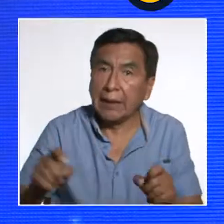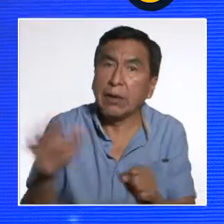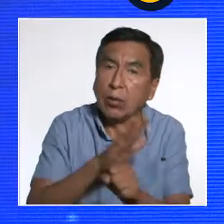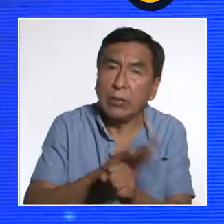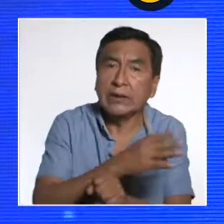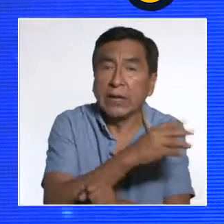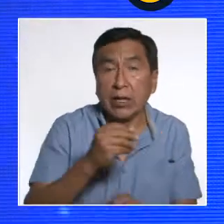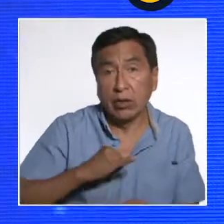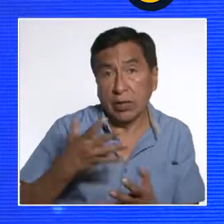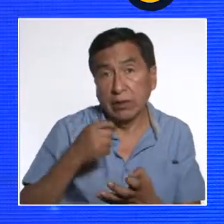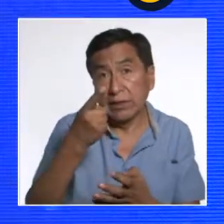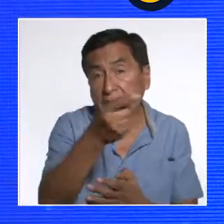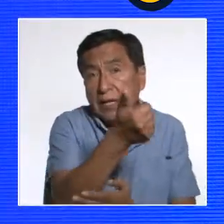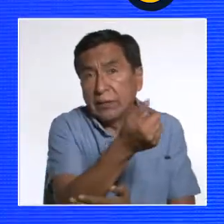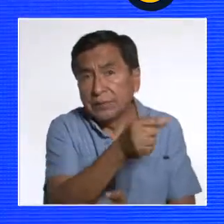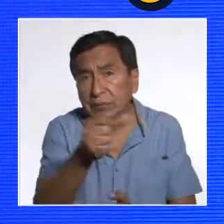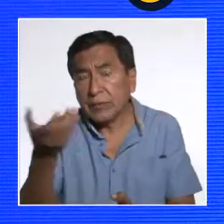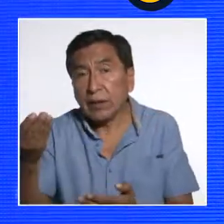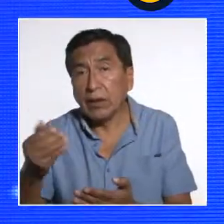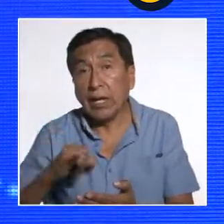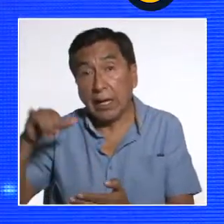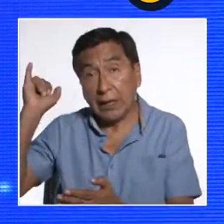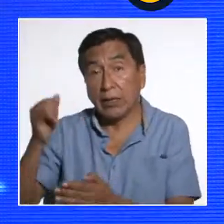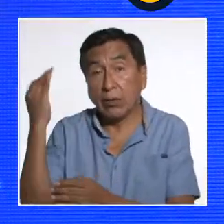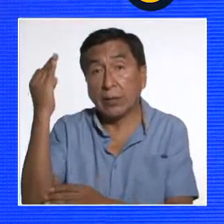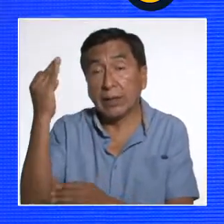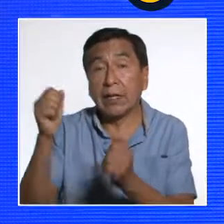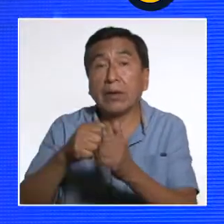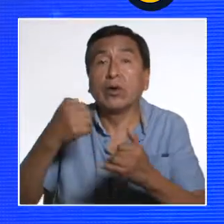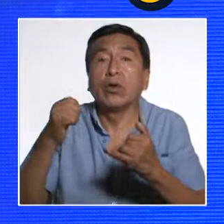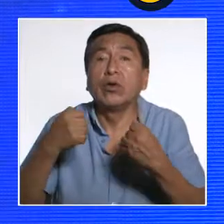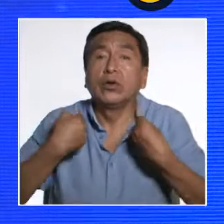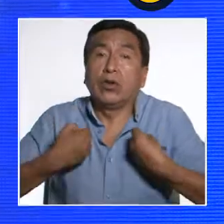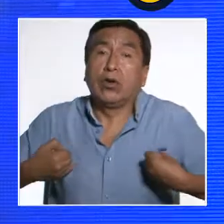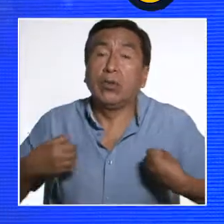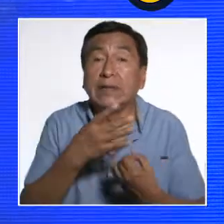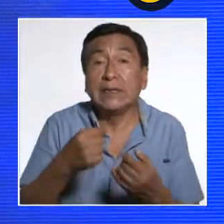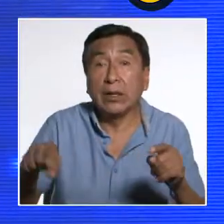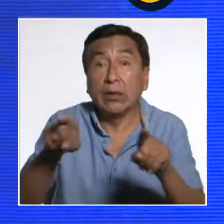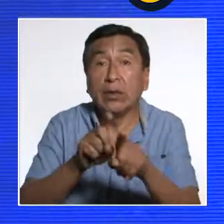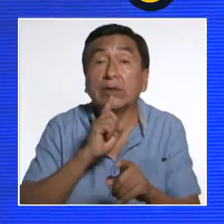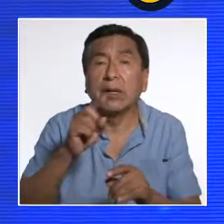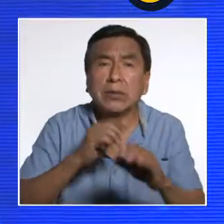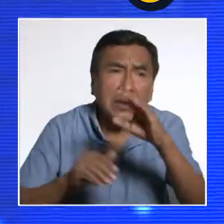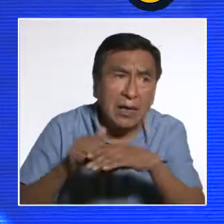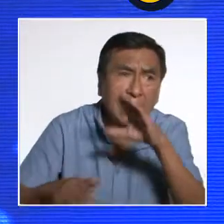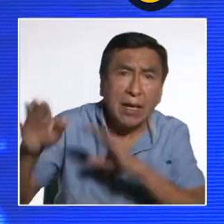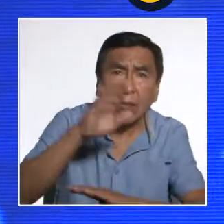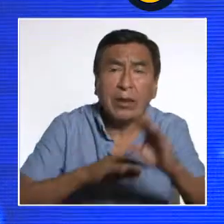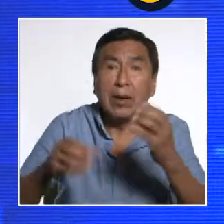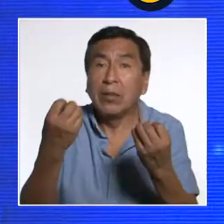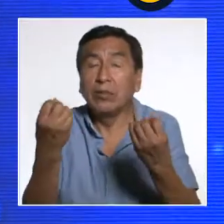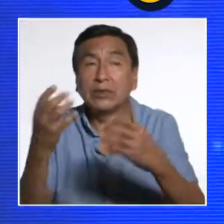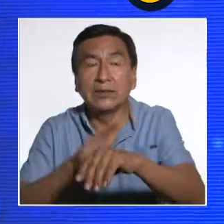algo: el día de ayer yo predicaba con los jóvenes, y cuando estamos en la prueba, muchas